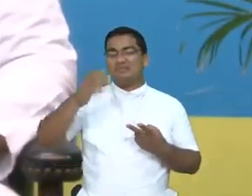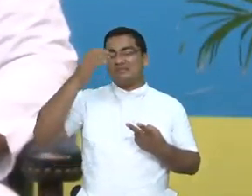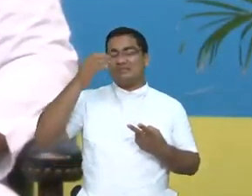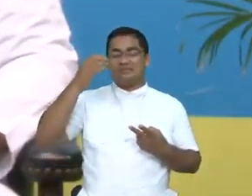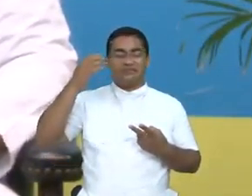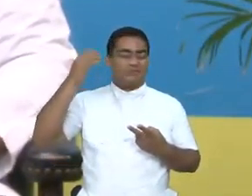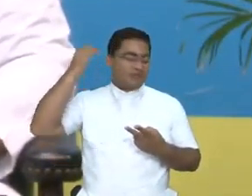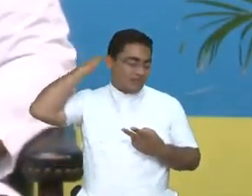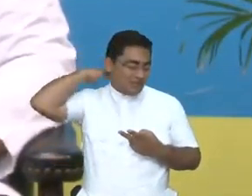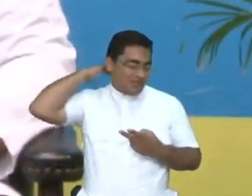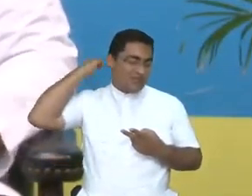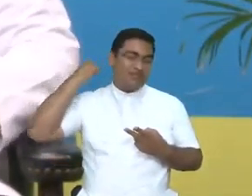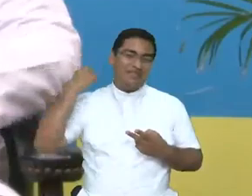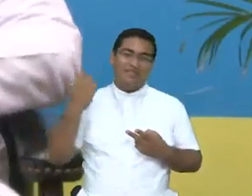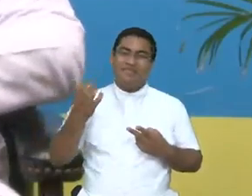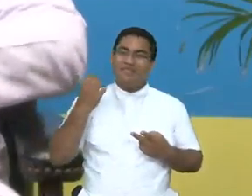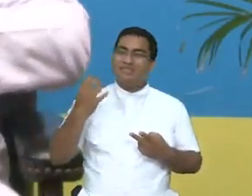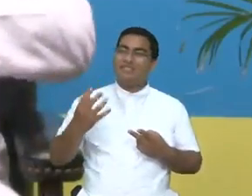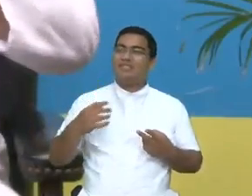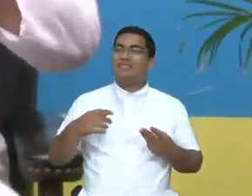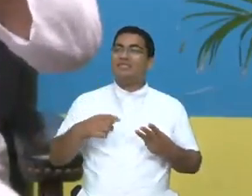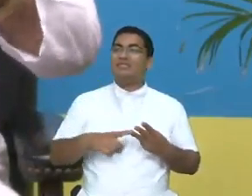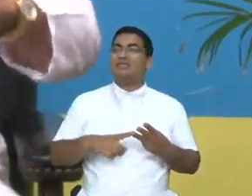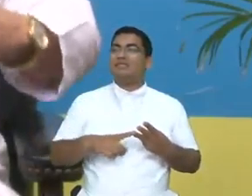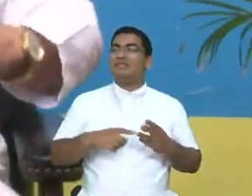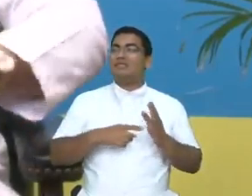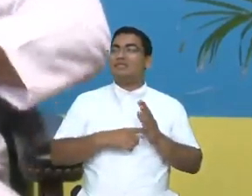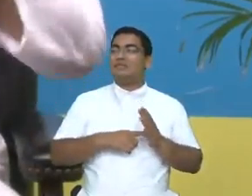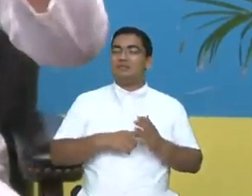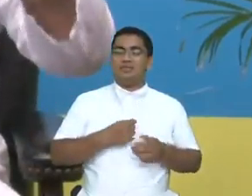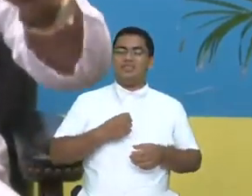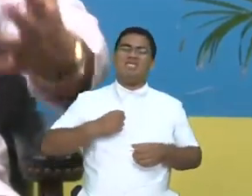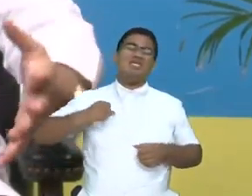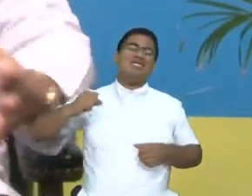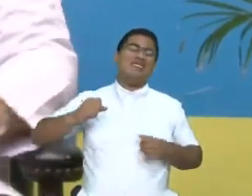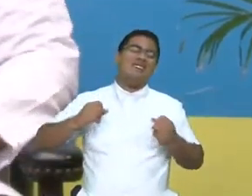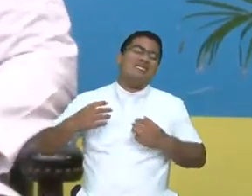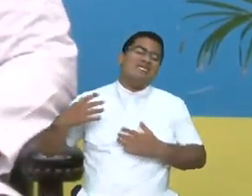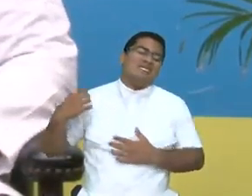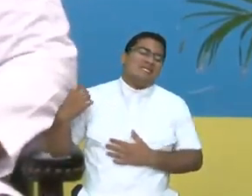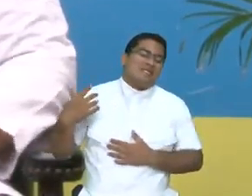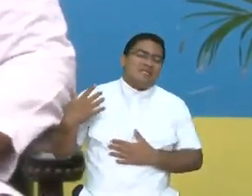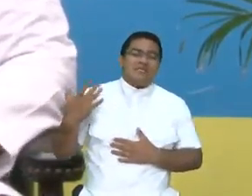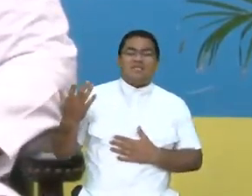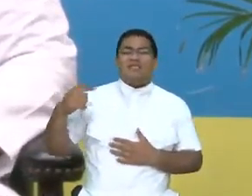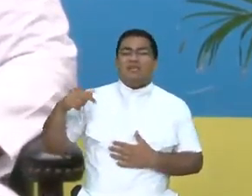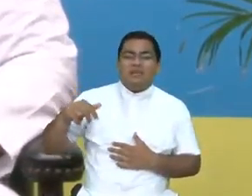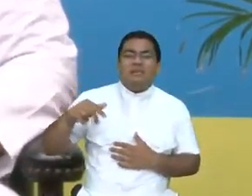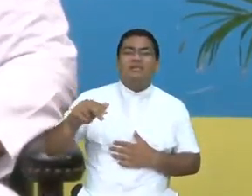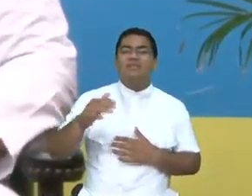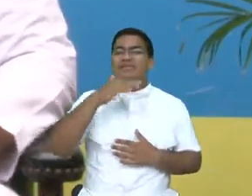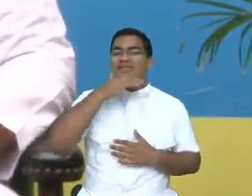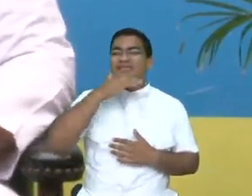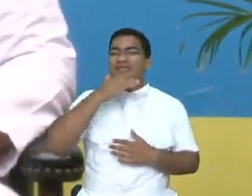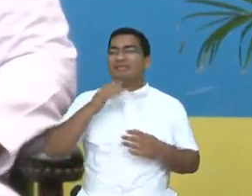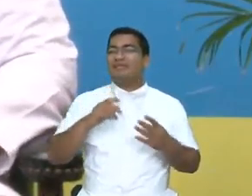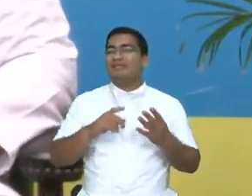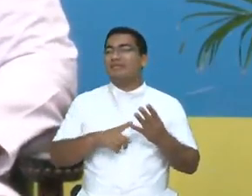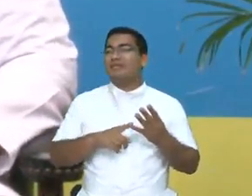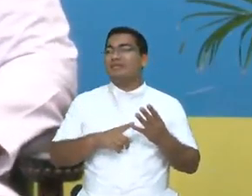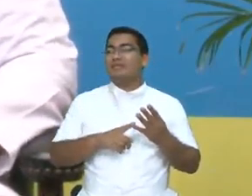Hay dolor localizado según la región. Hay incapacidad para movilizar las piernas, para caminar. Cuando está muy avanzada puede dejar de